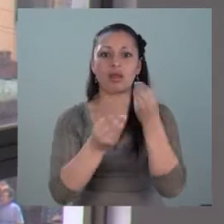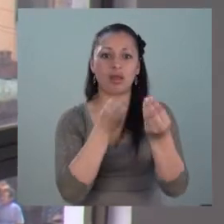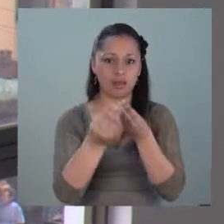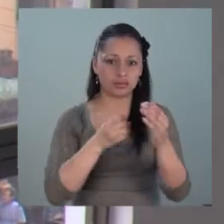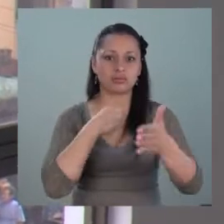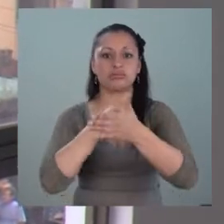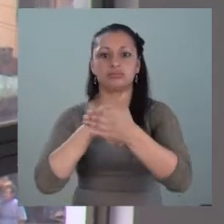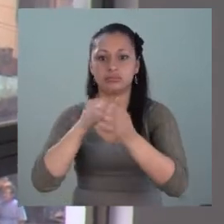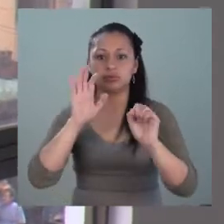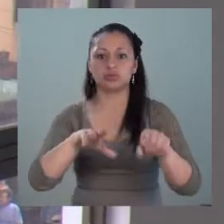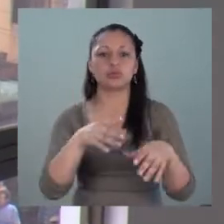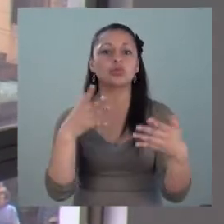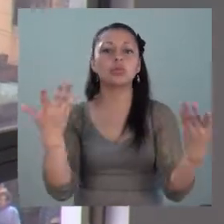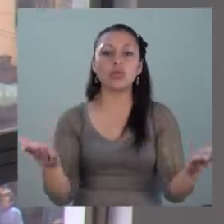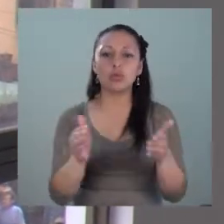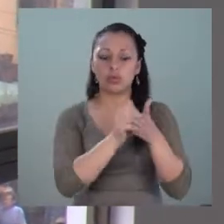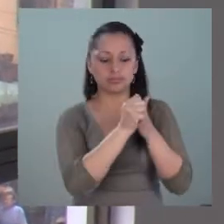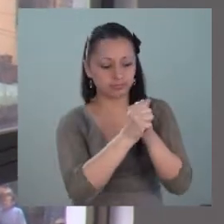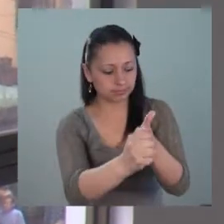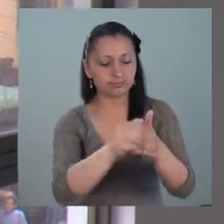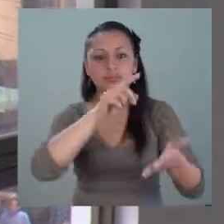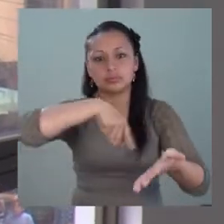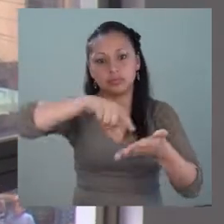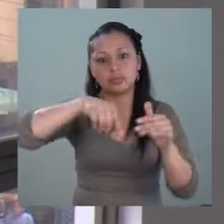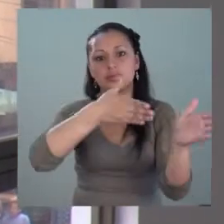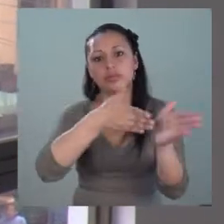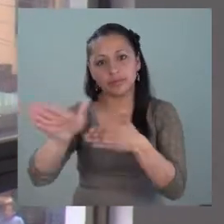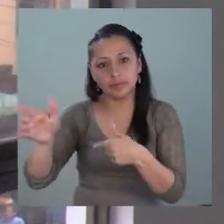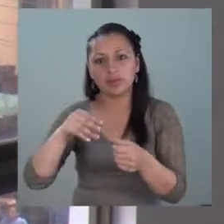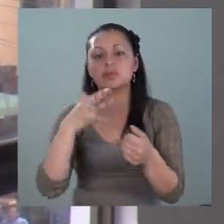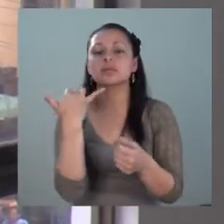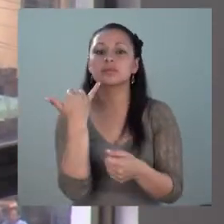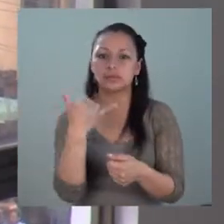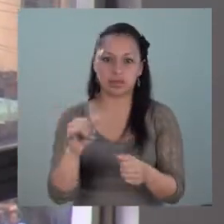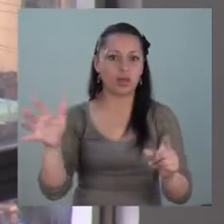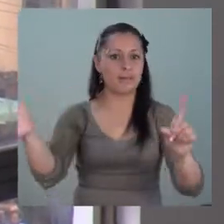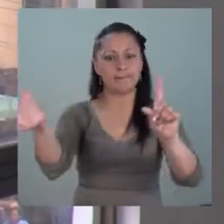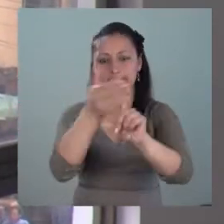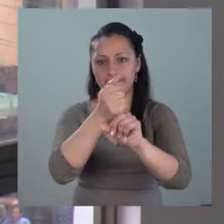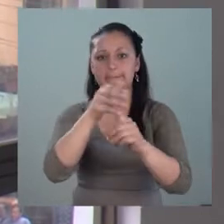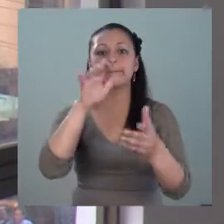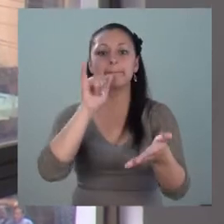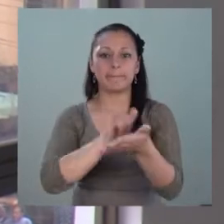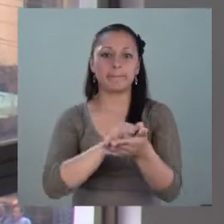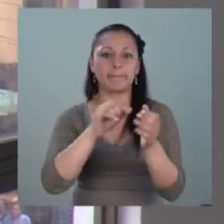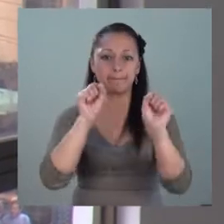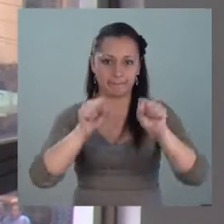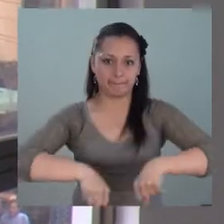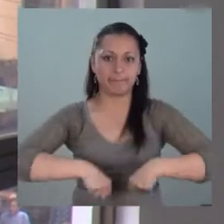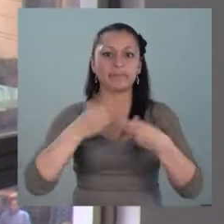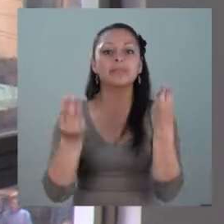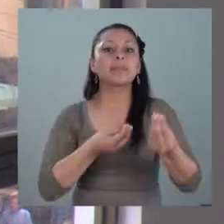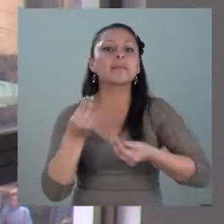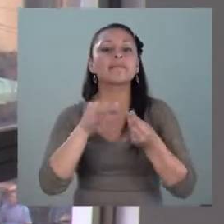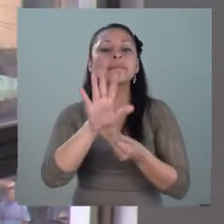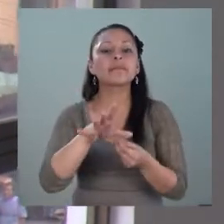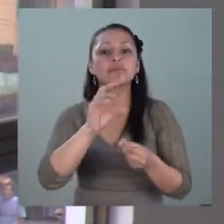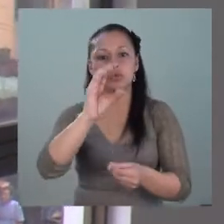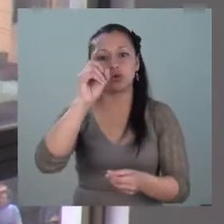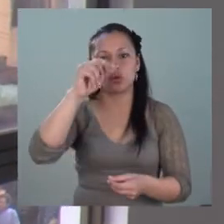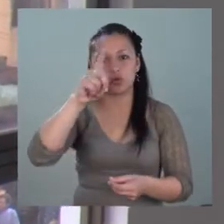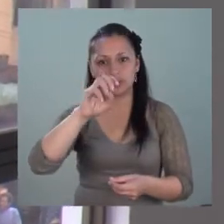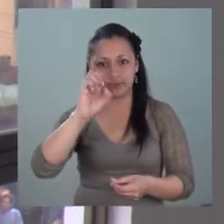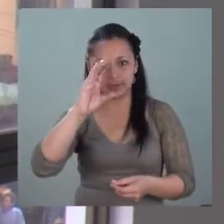gobernador con la orientación también de contrato plan, de la gerencia de contrato plan, logramos que